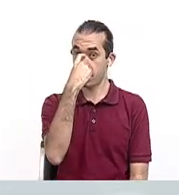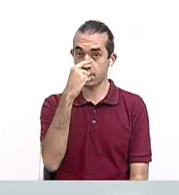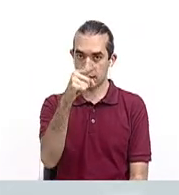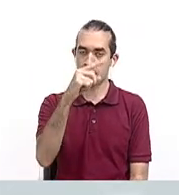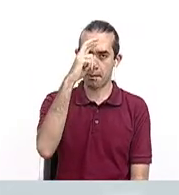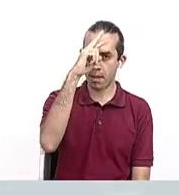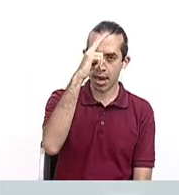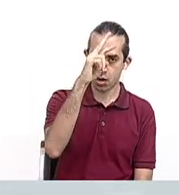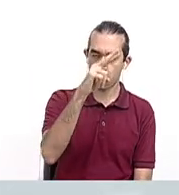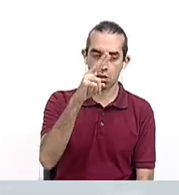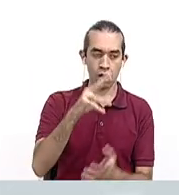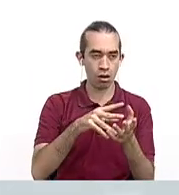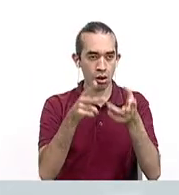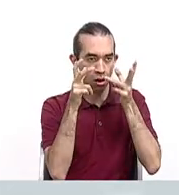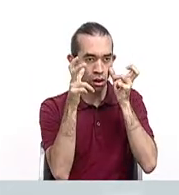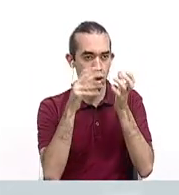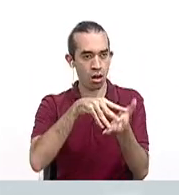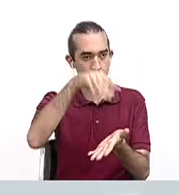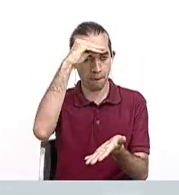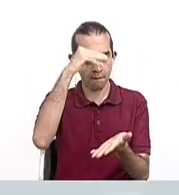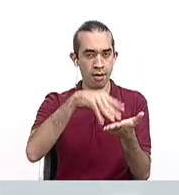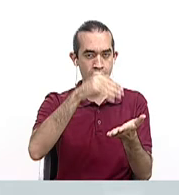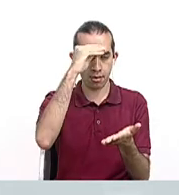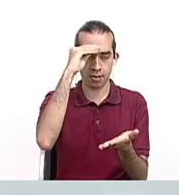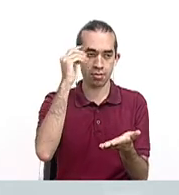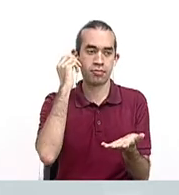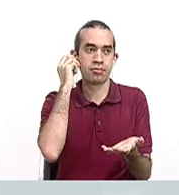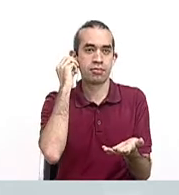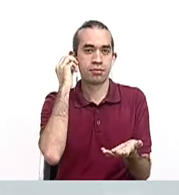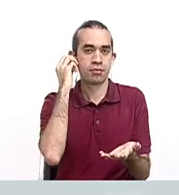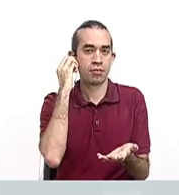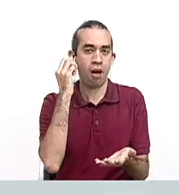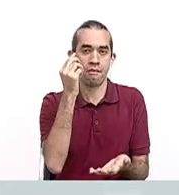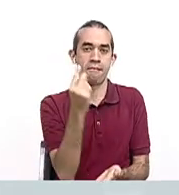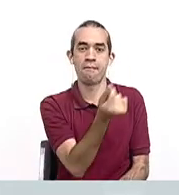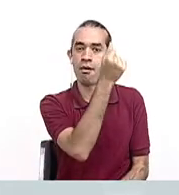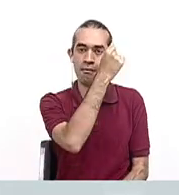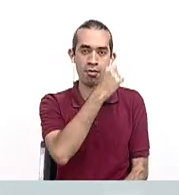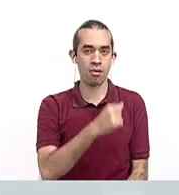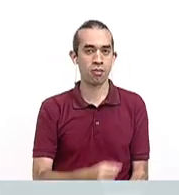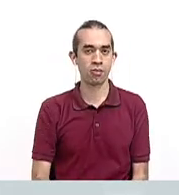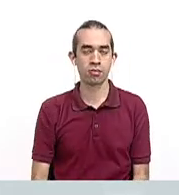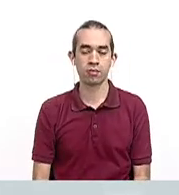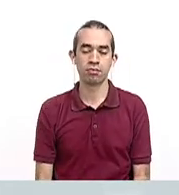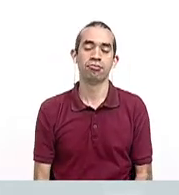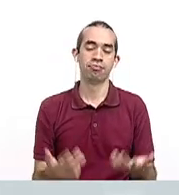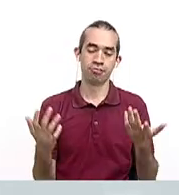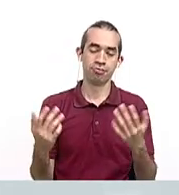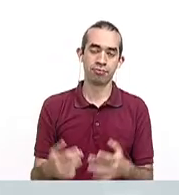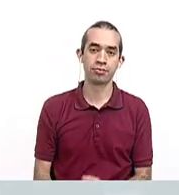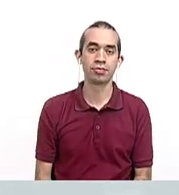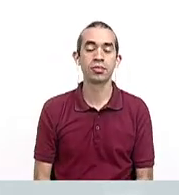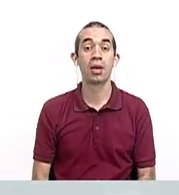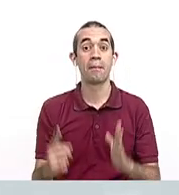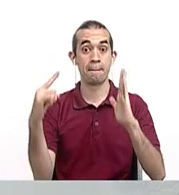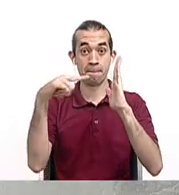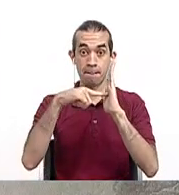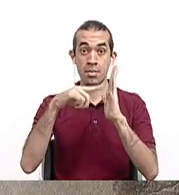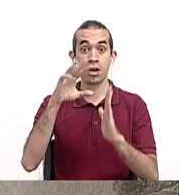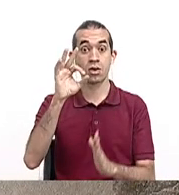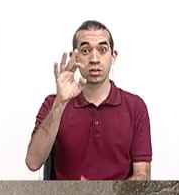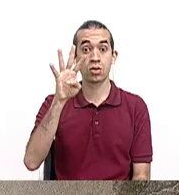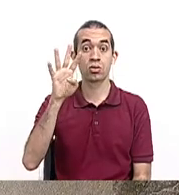en méxico aprendió de una manera si se quiere muy expedita muy detallada en el año 42 entonces